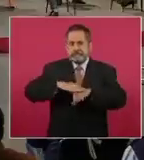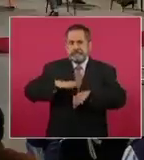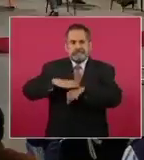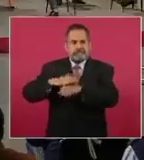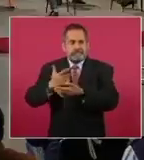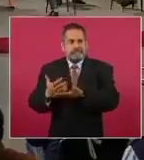Gracias.